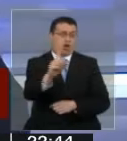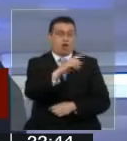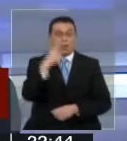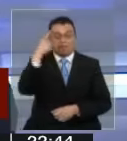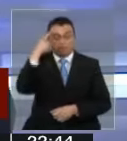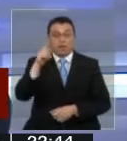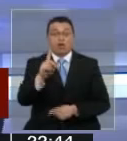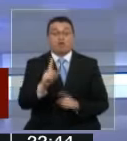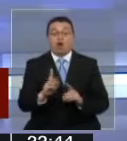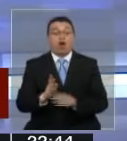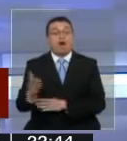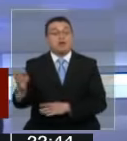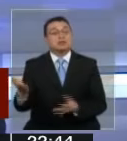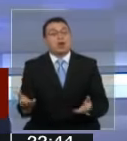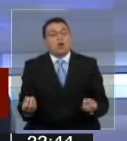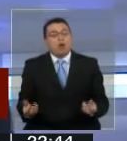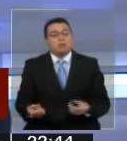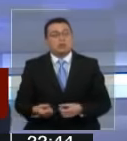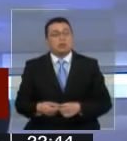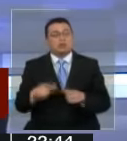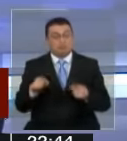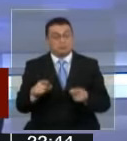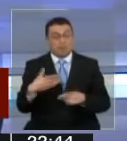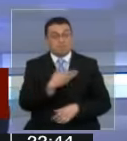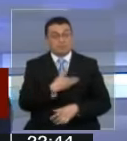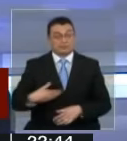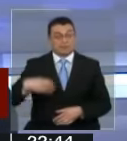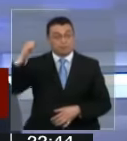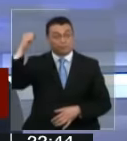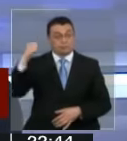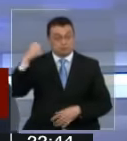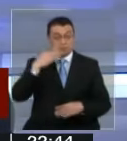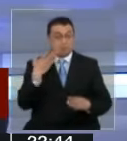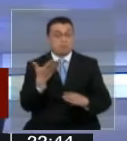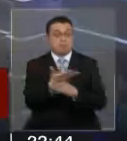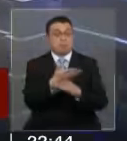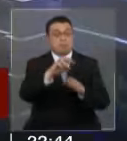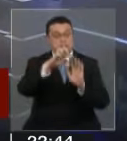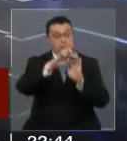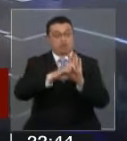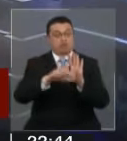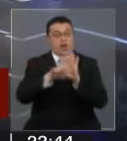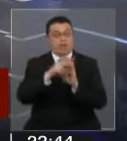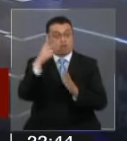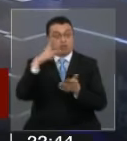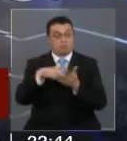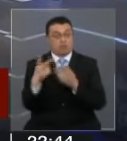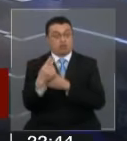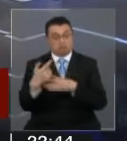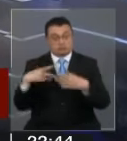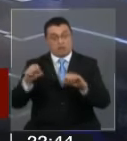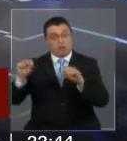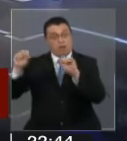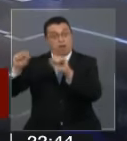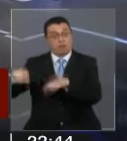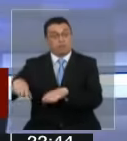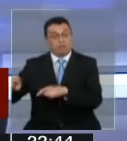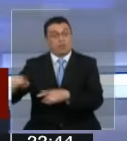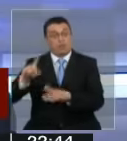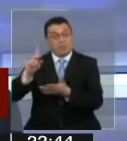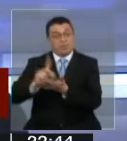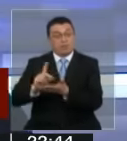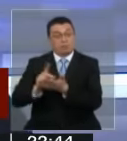alguna razón esto no avanza. Recordemos que el presidente Sebastián Piñera presentó un proyecto de ley en el año 2012. Esto fue aprobado en la